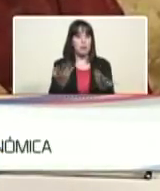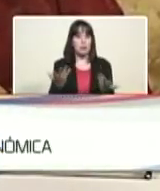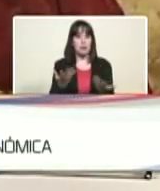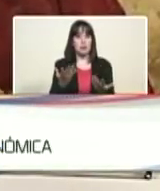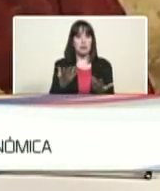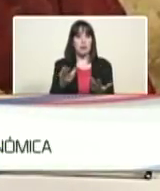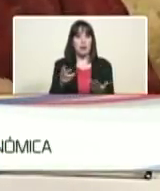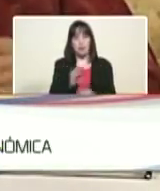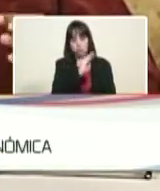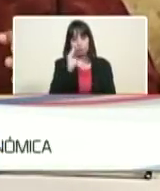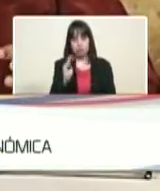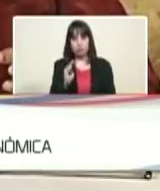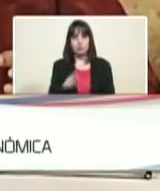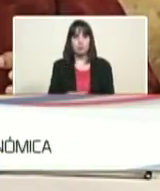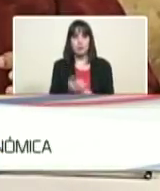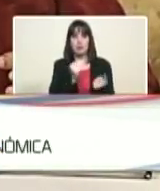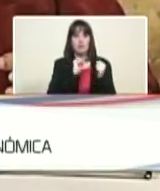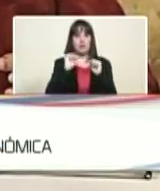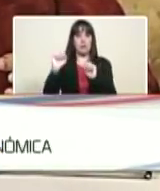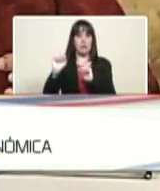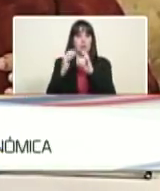jefe de familia, defendiendo